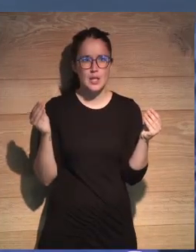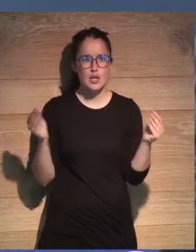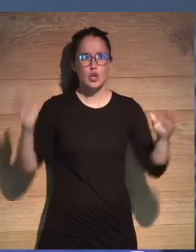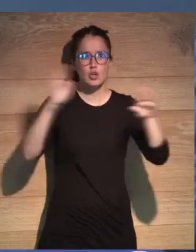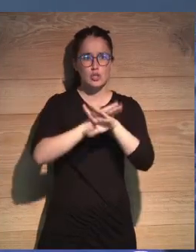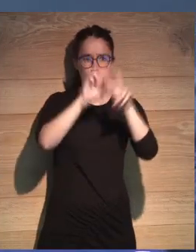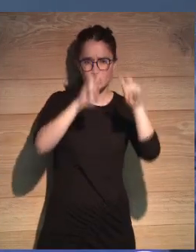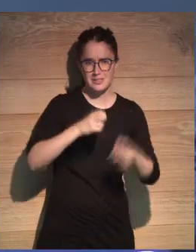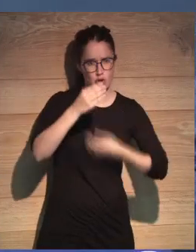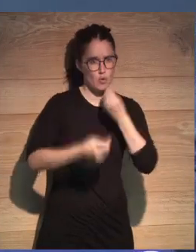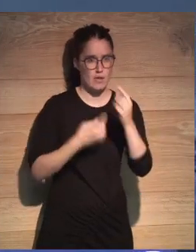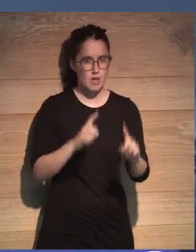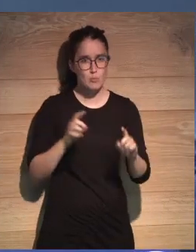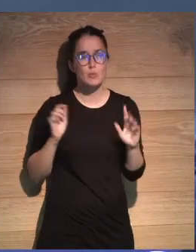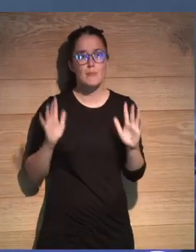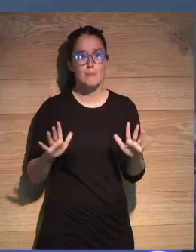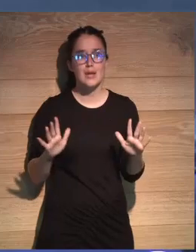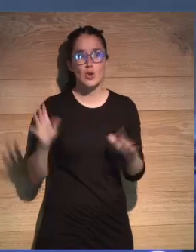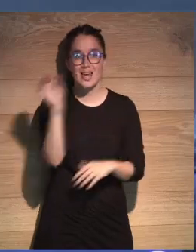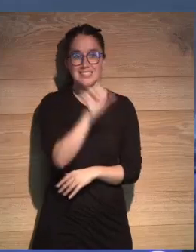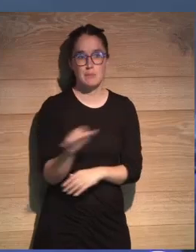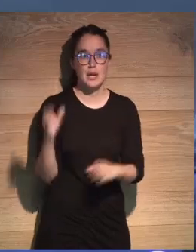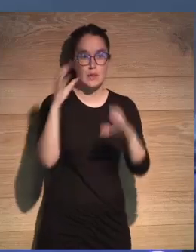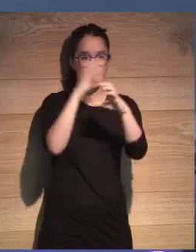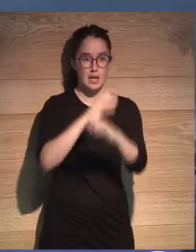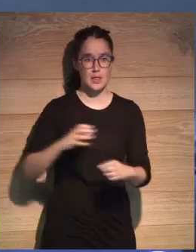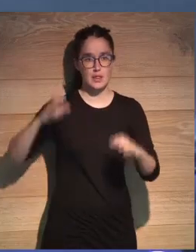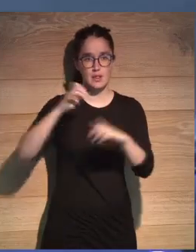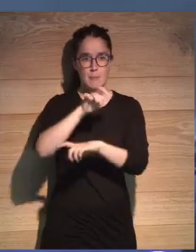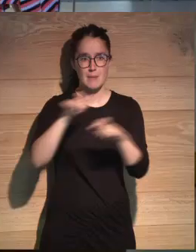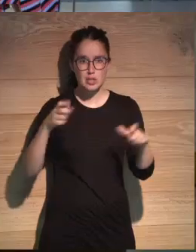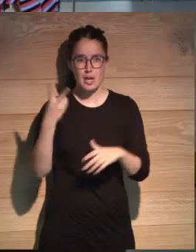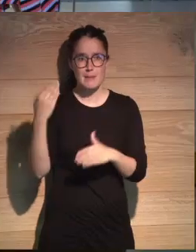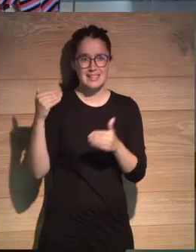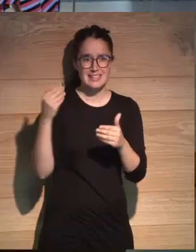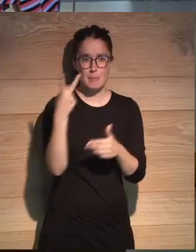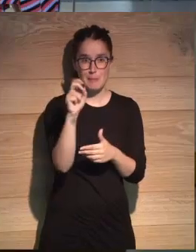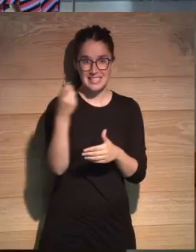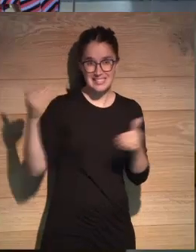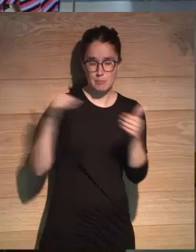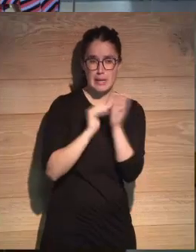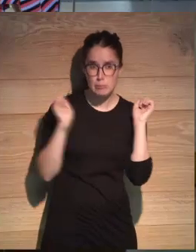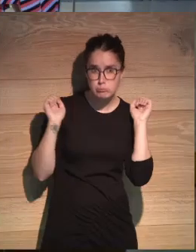los Investigadores, pero la Semana de la Ciencia son 20.000 personas que pasan por allí, o sea, lo que ha dicho Segundo antes, ¿no? O